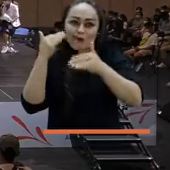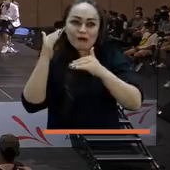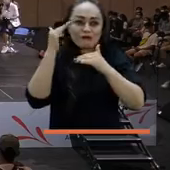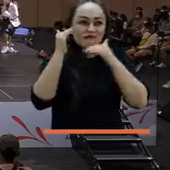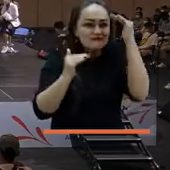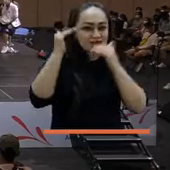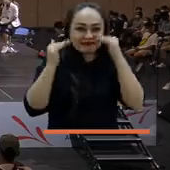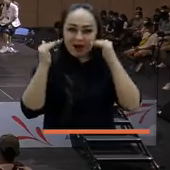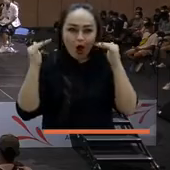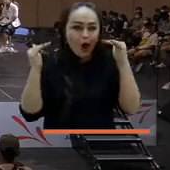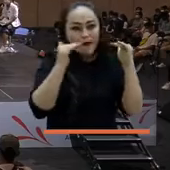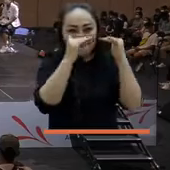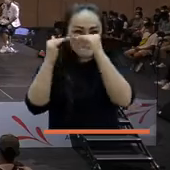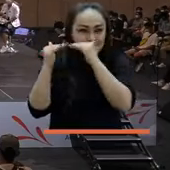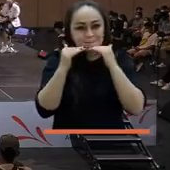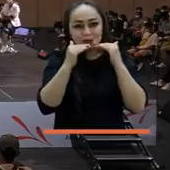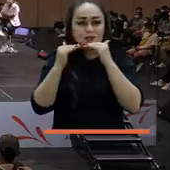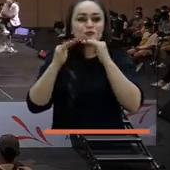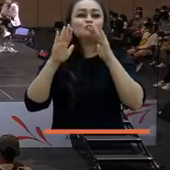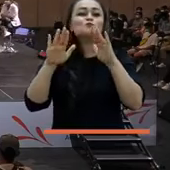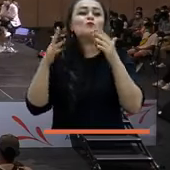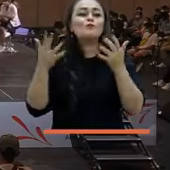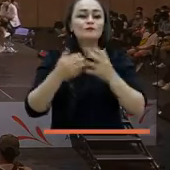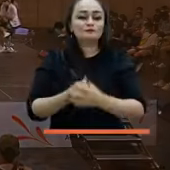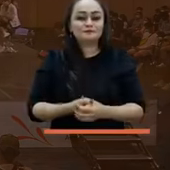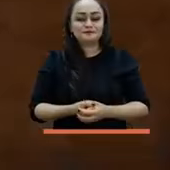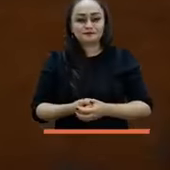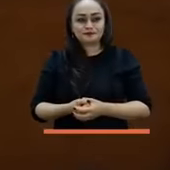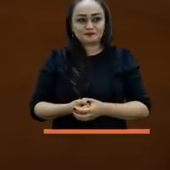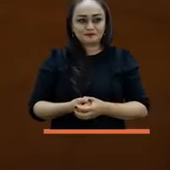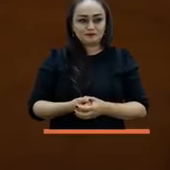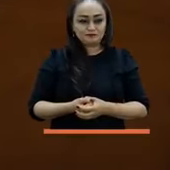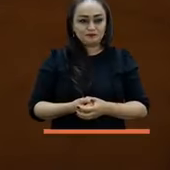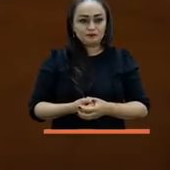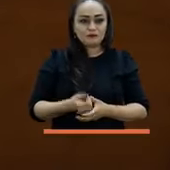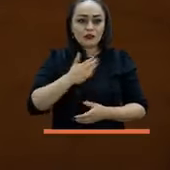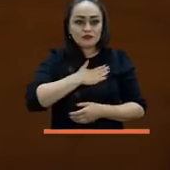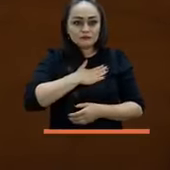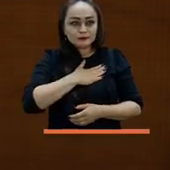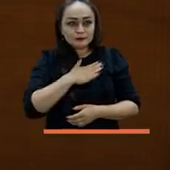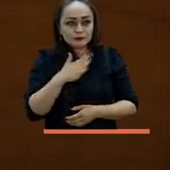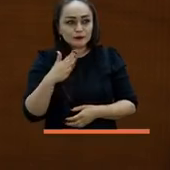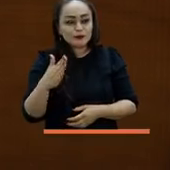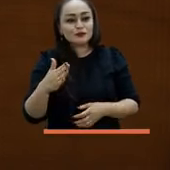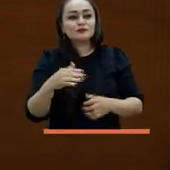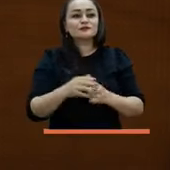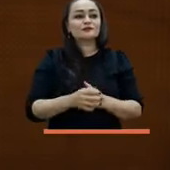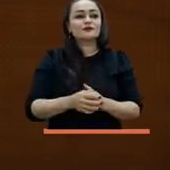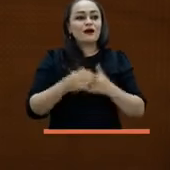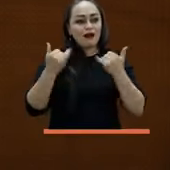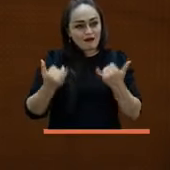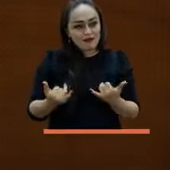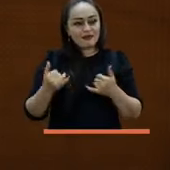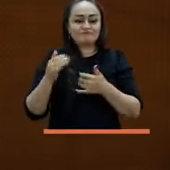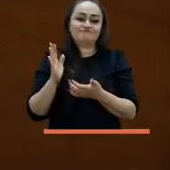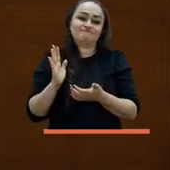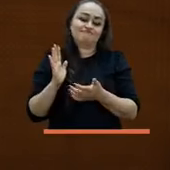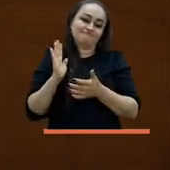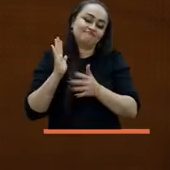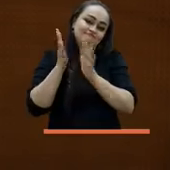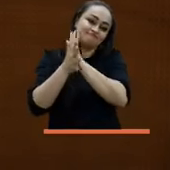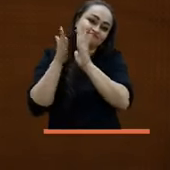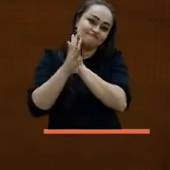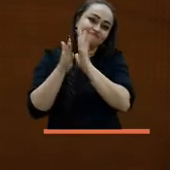sus cuerpos y en las dinámicas que desarrollan bueno pues es un gusto poder estar aquí compartiendo con ustedes en esta tarde